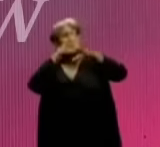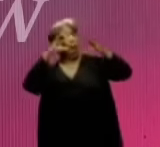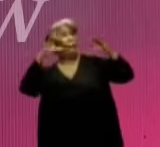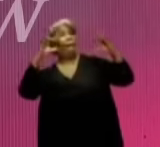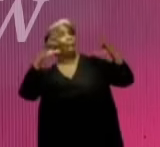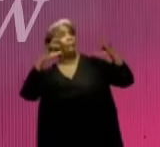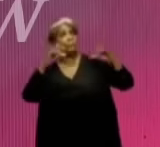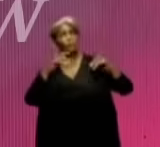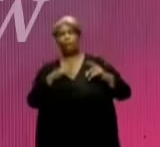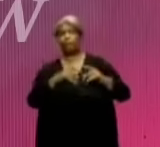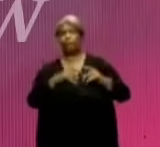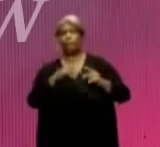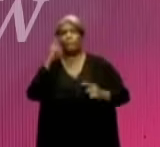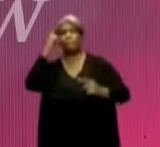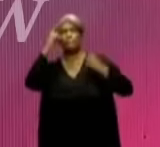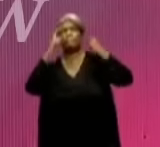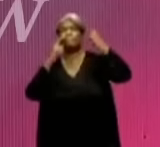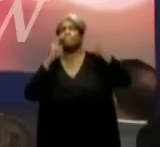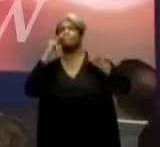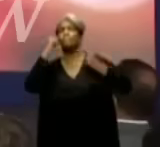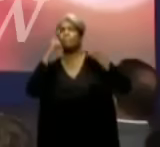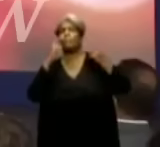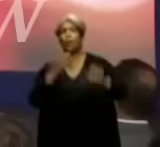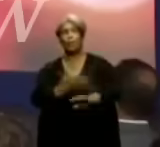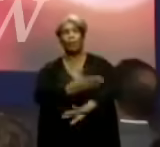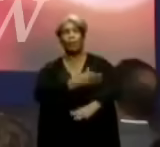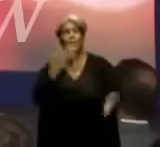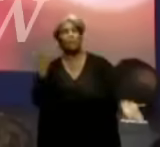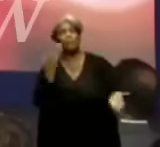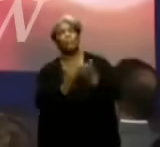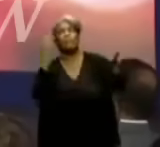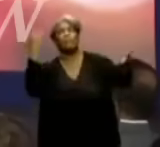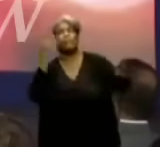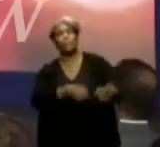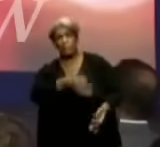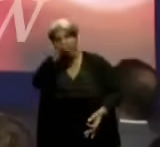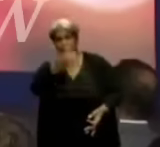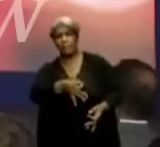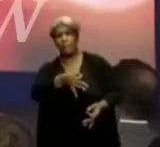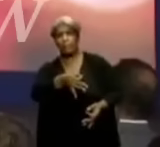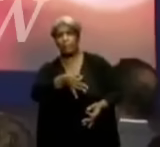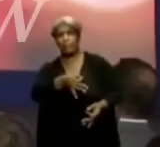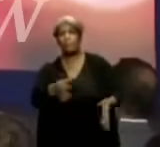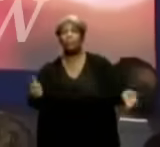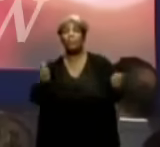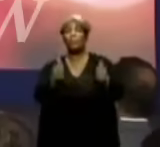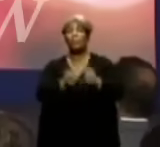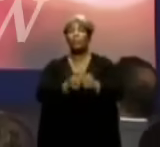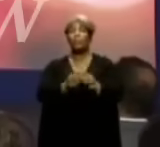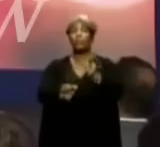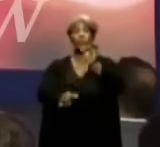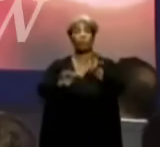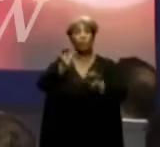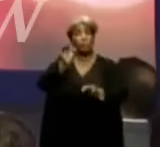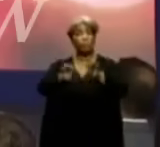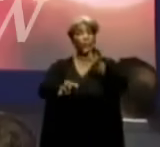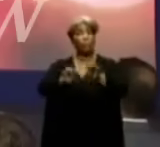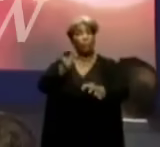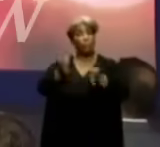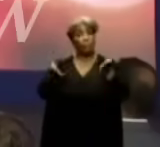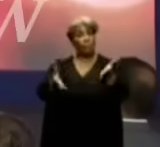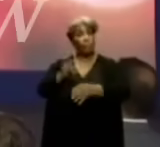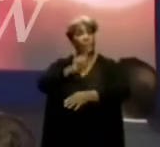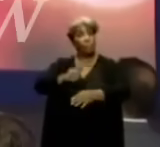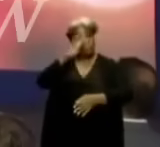sean empresas de probada reputación y acompañado con la seguridad jurídica que cada vez estamos fortaleciendo en nuestro